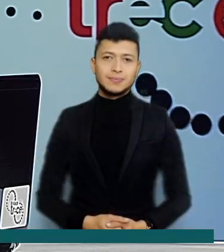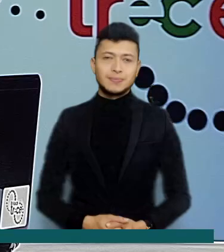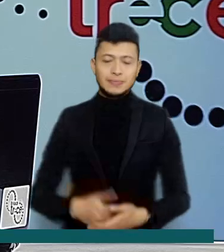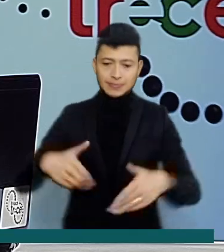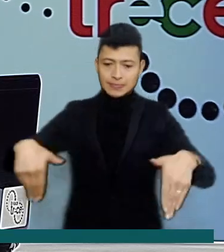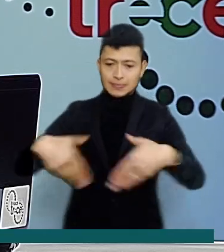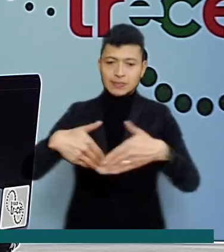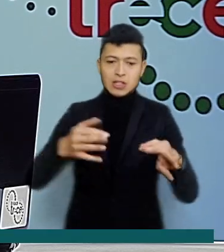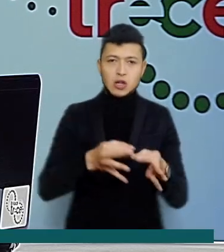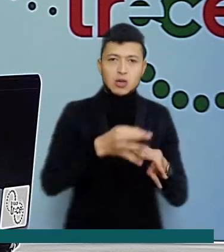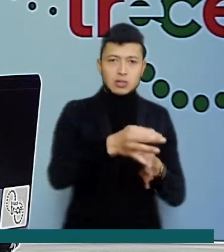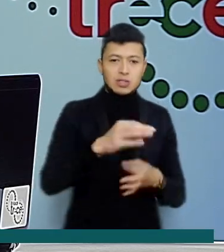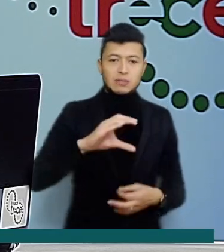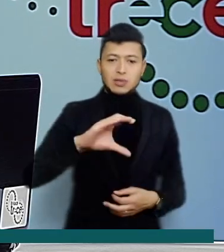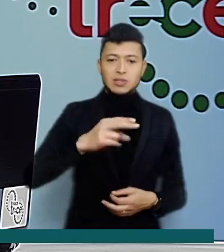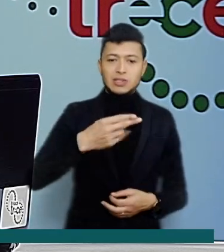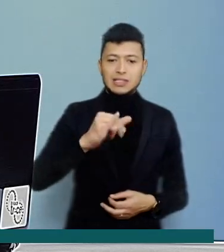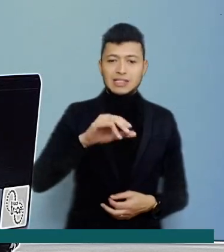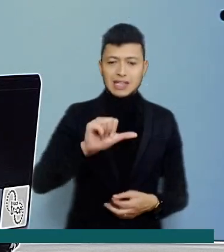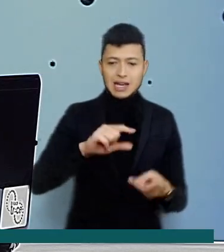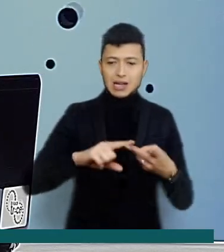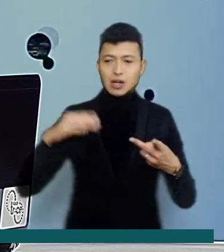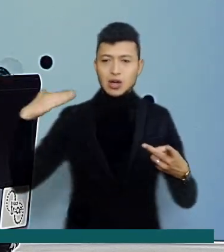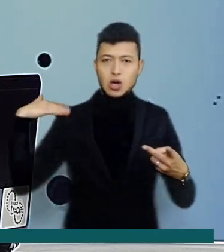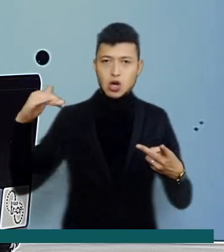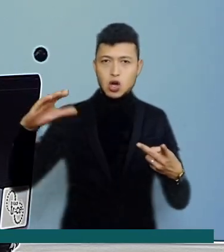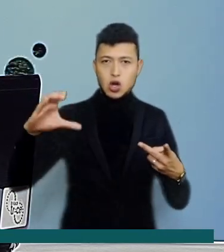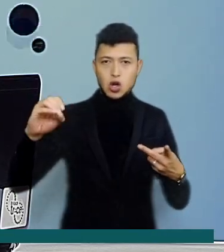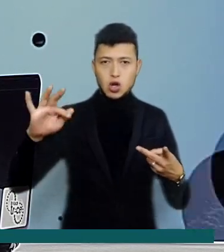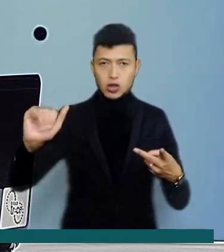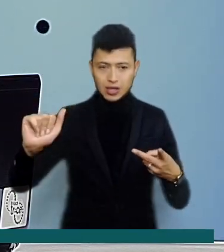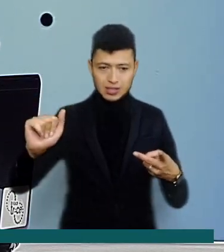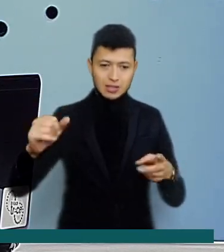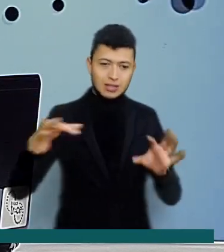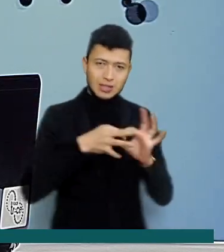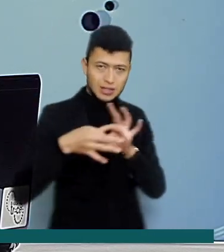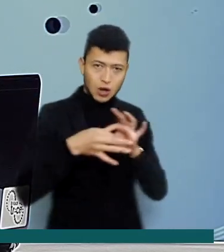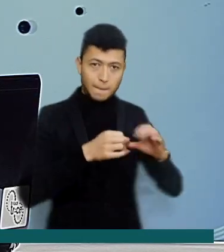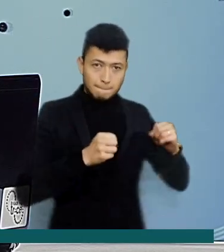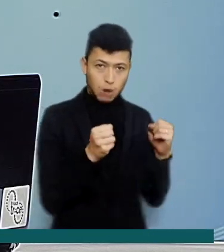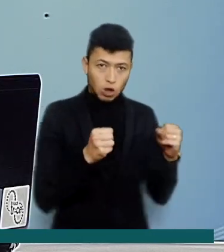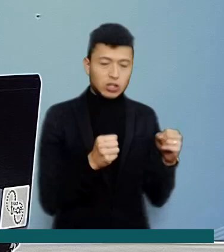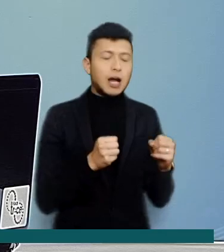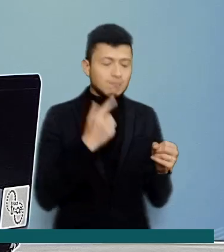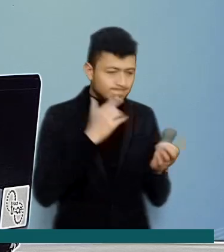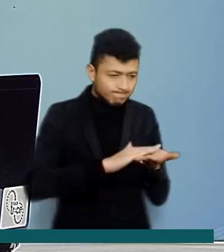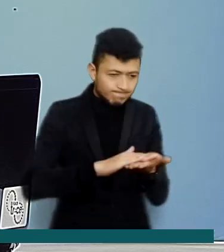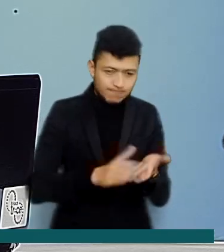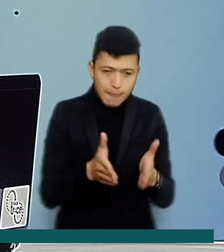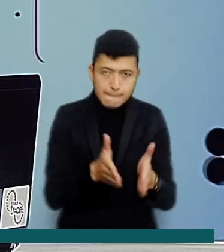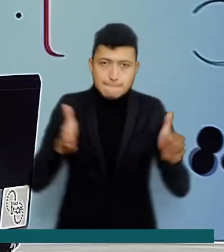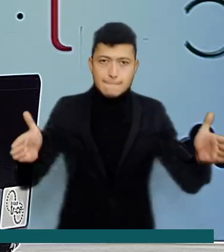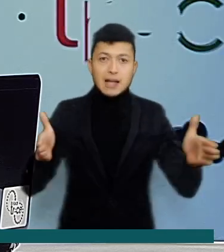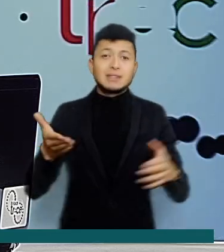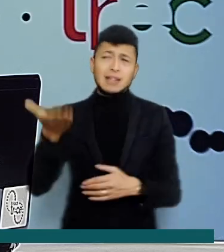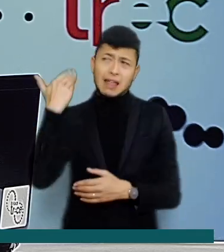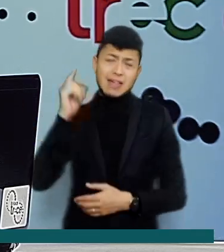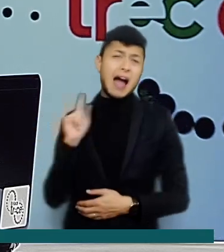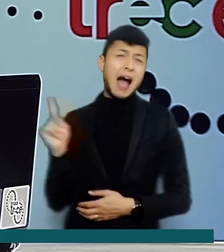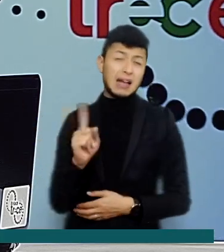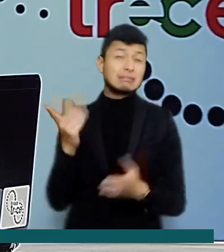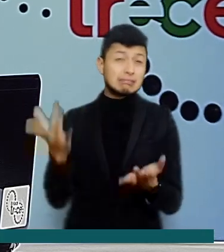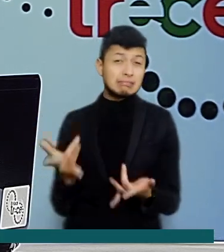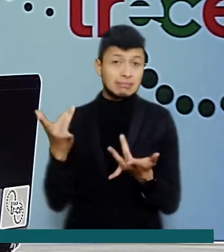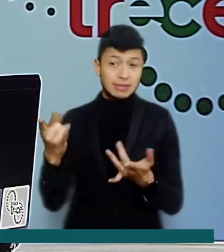La vía que comunican los municipios de Chía y Cota con la capital del país será sometida a una ampliación que era esperada desde hace varios años.